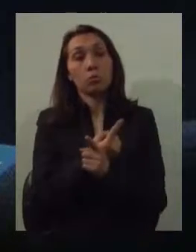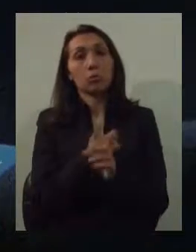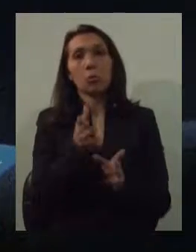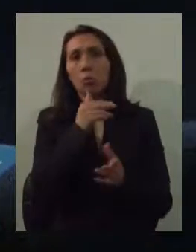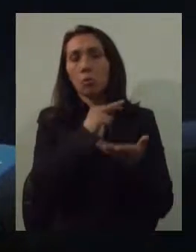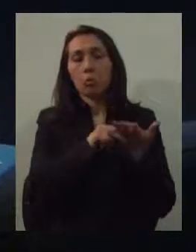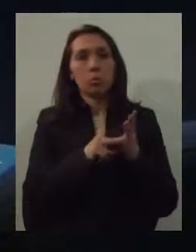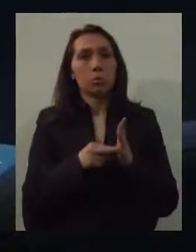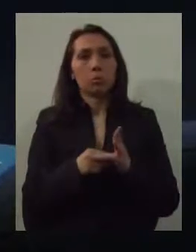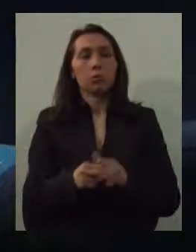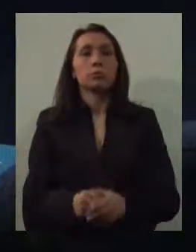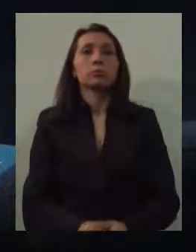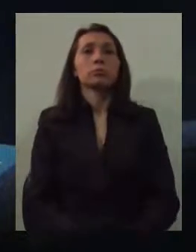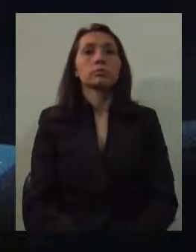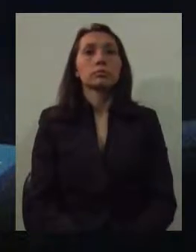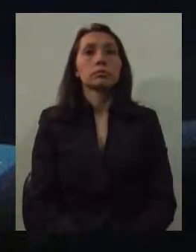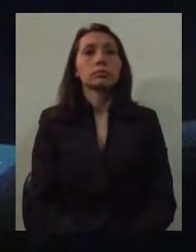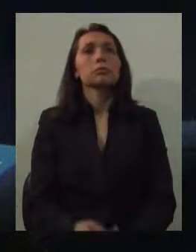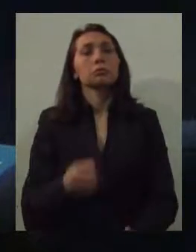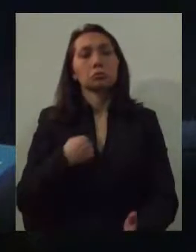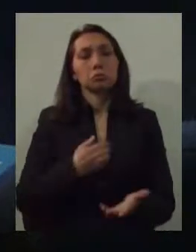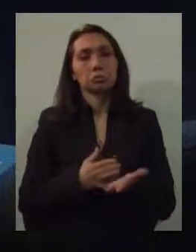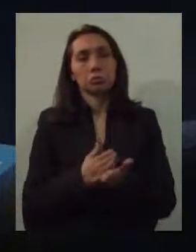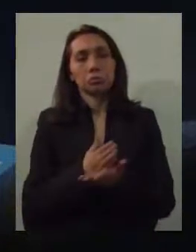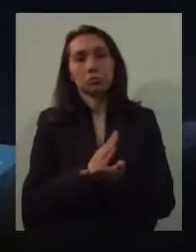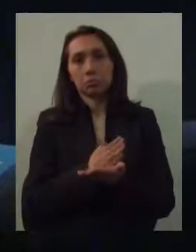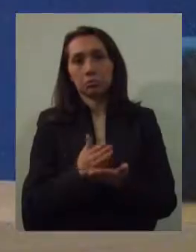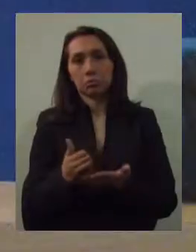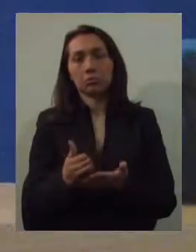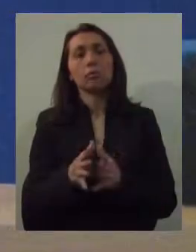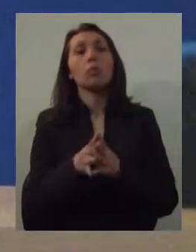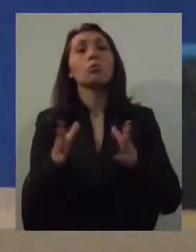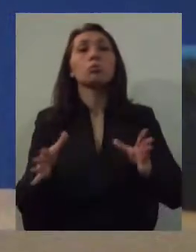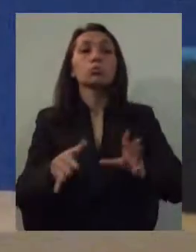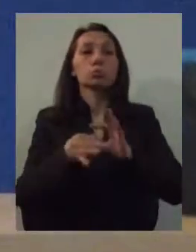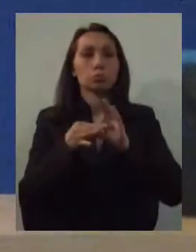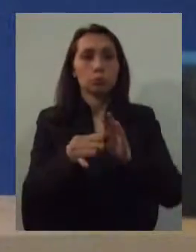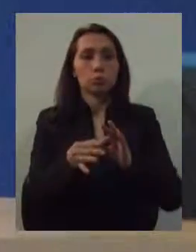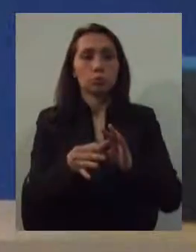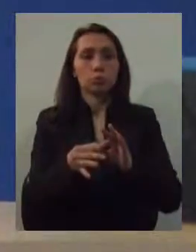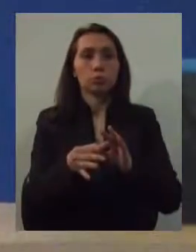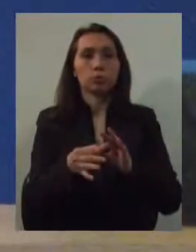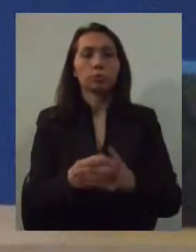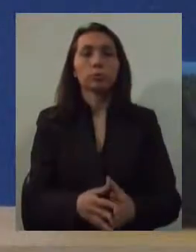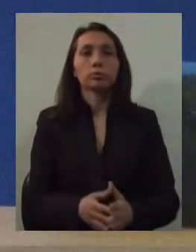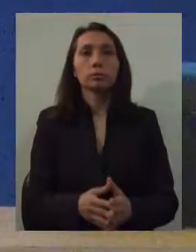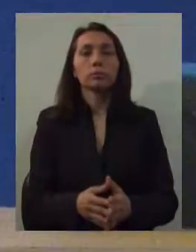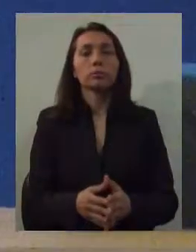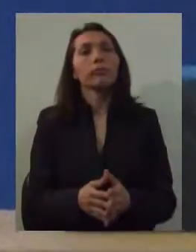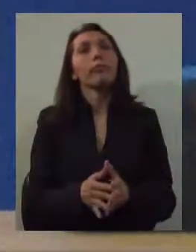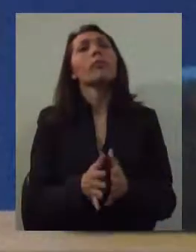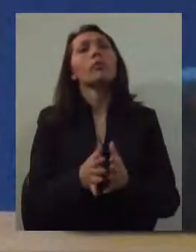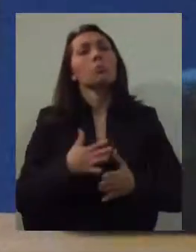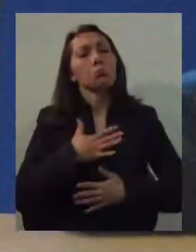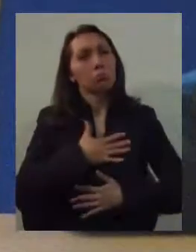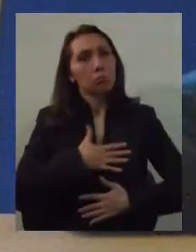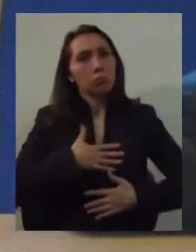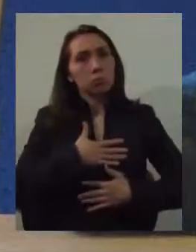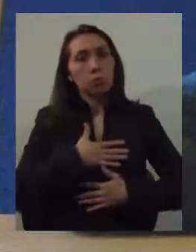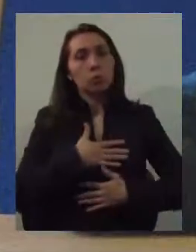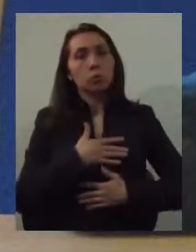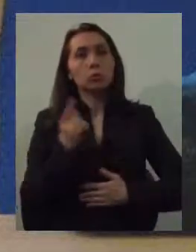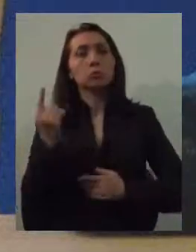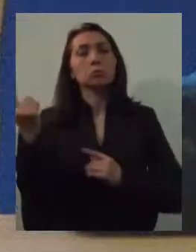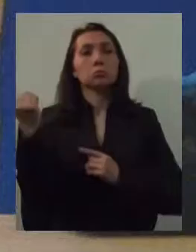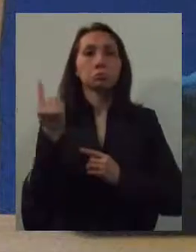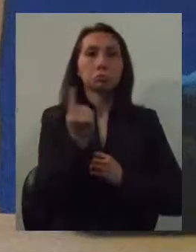tengo inconveniente. Yo comienzo entonces. Muchísimas gracias. Es un placer haber